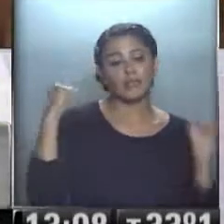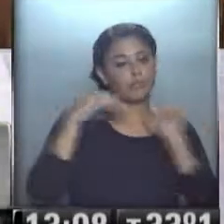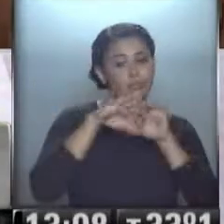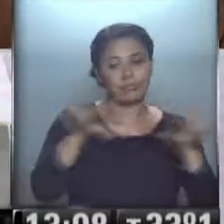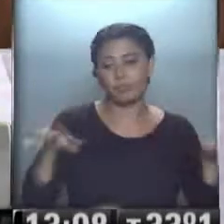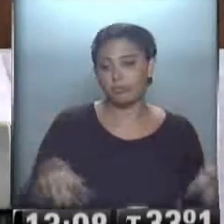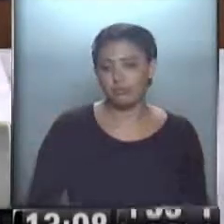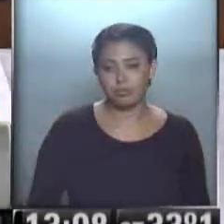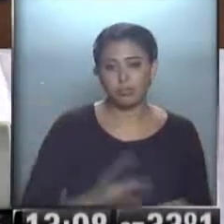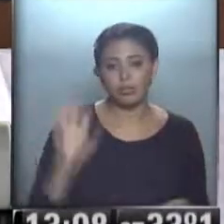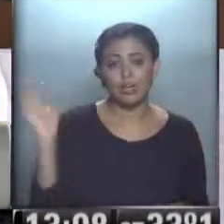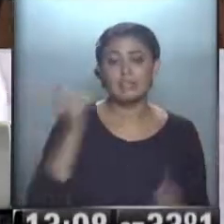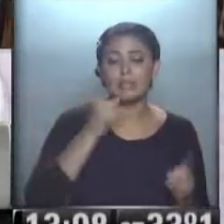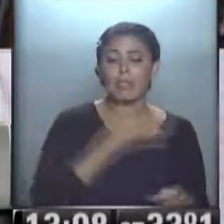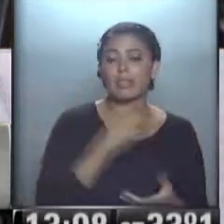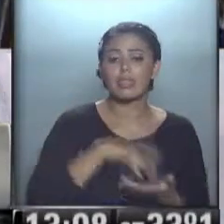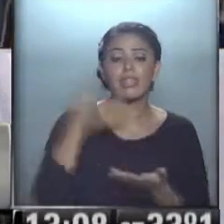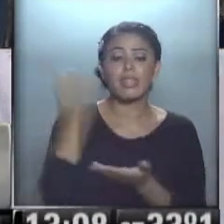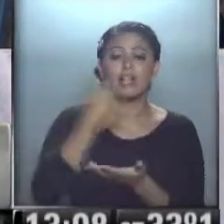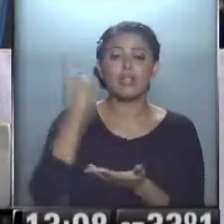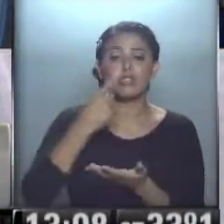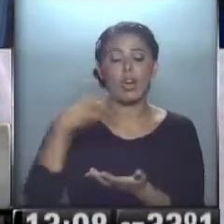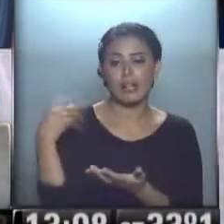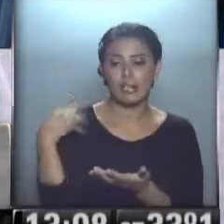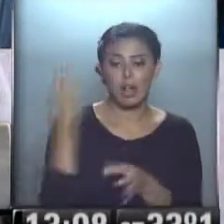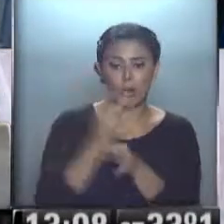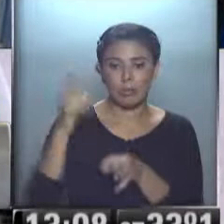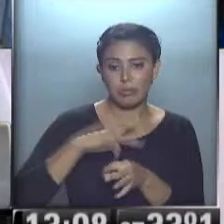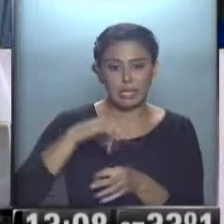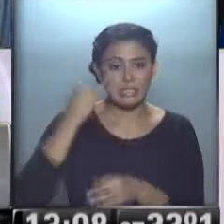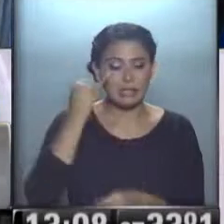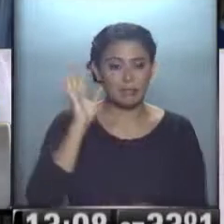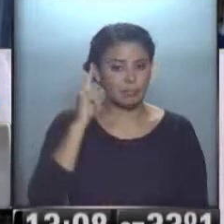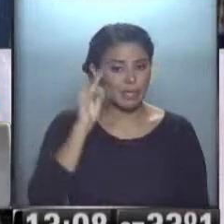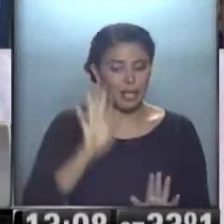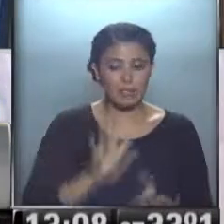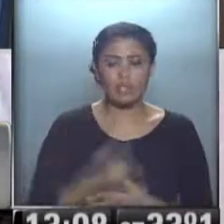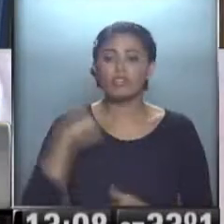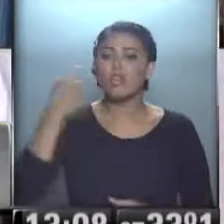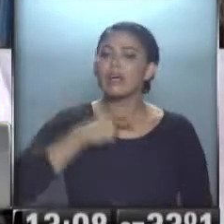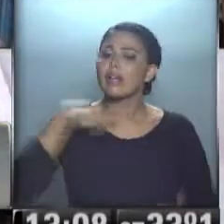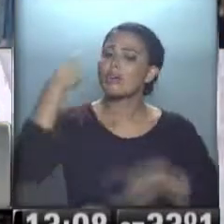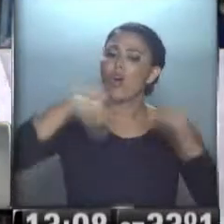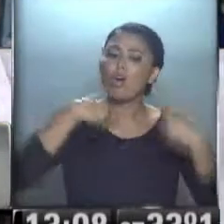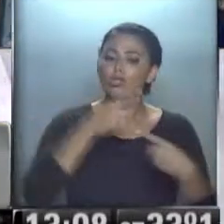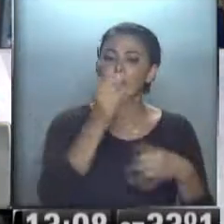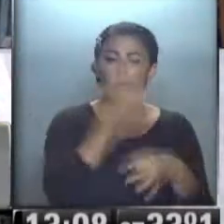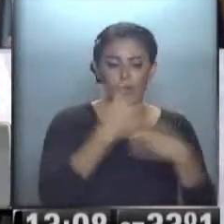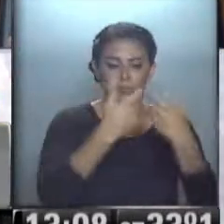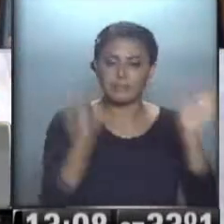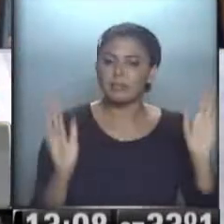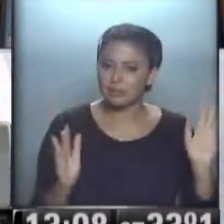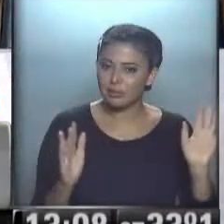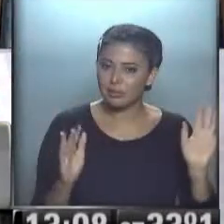lo tiene así pensado la Dirección General de Escuelas Privadas. Nosotros en realidad lo que pensamos es seguir adelante con la apertura del colegio, porque